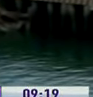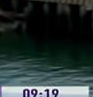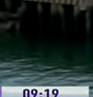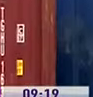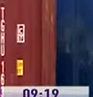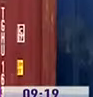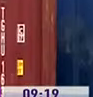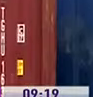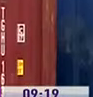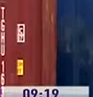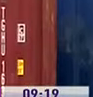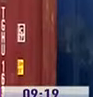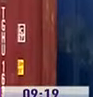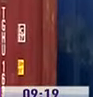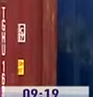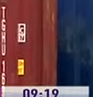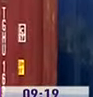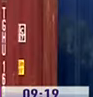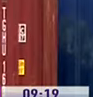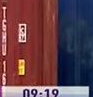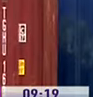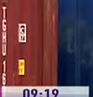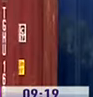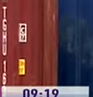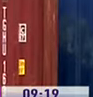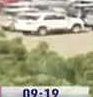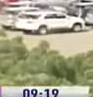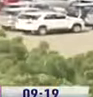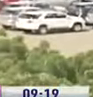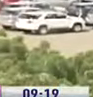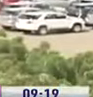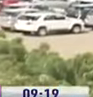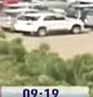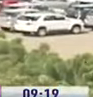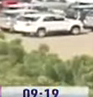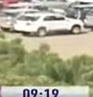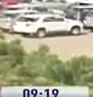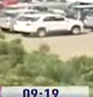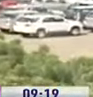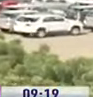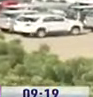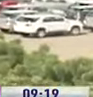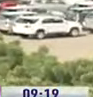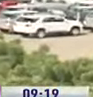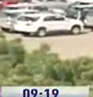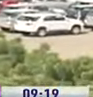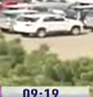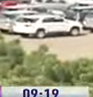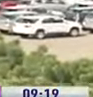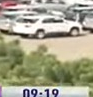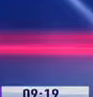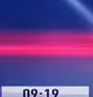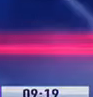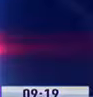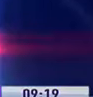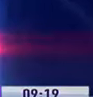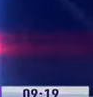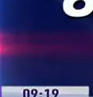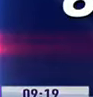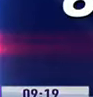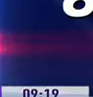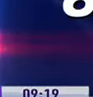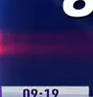línea blanca, autos, etcétera, y materias primas y productos intermedios, con 1.222 millones de dólares, seguido por